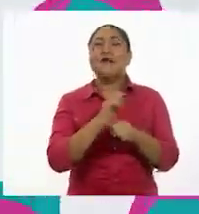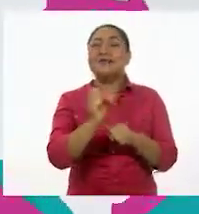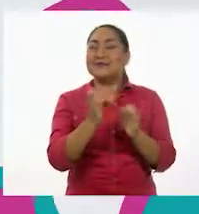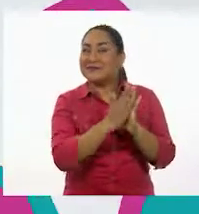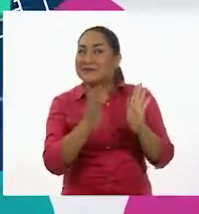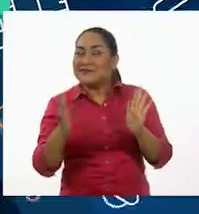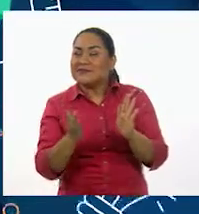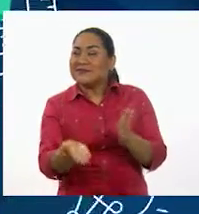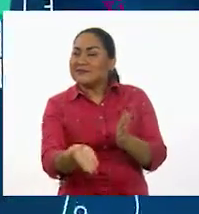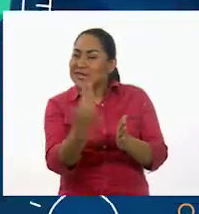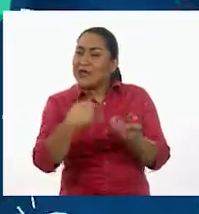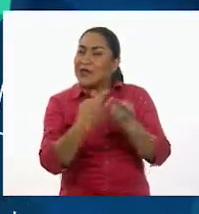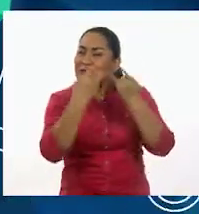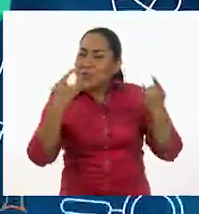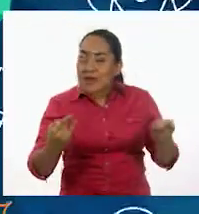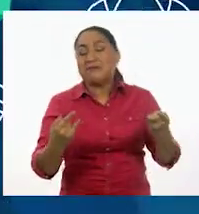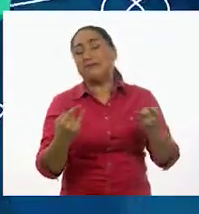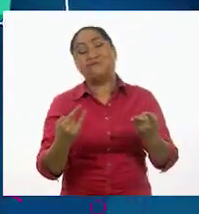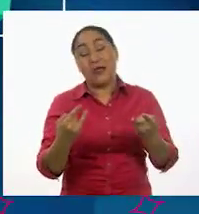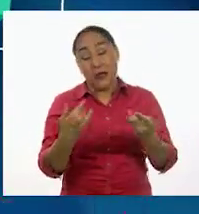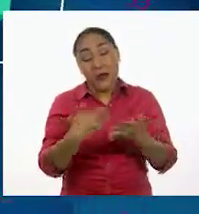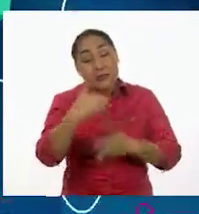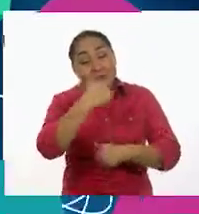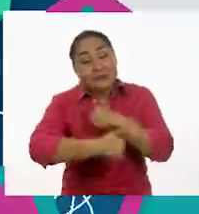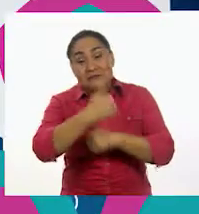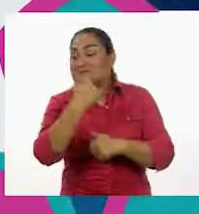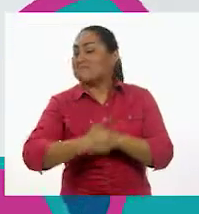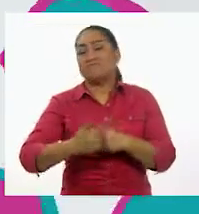la historia, tenemos un empate.